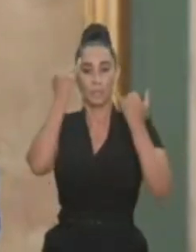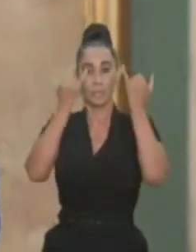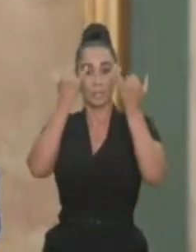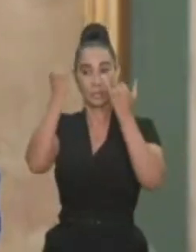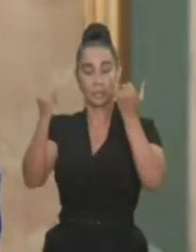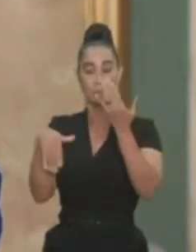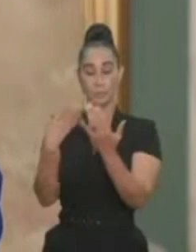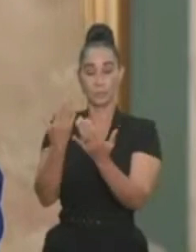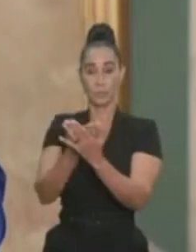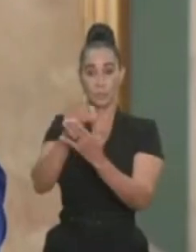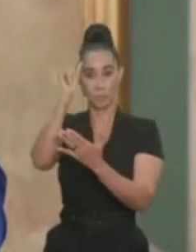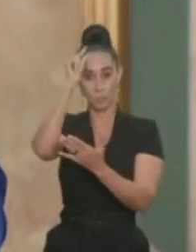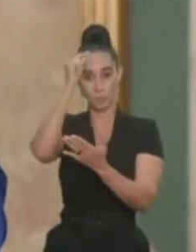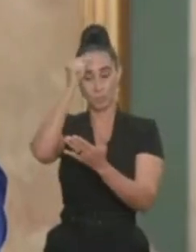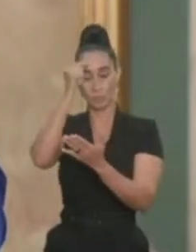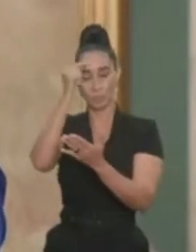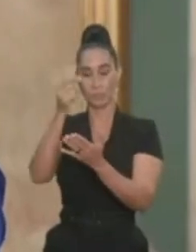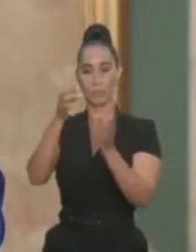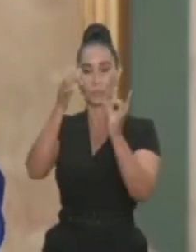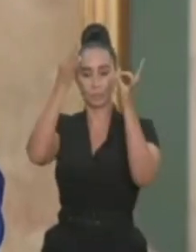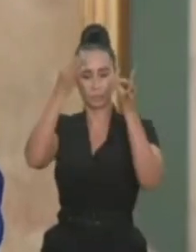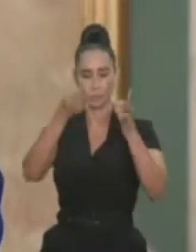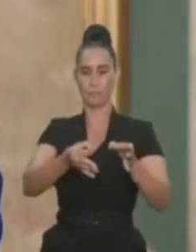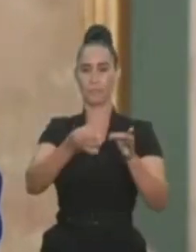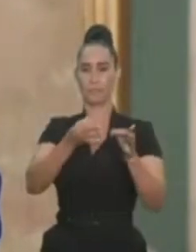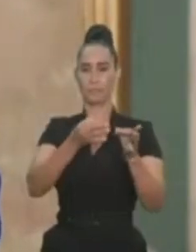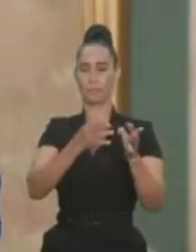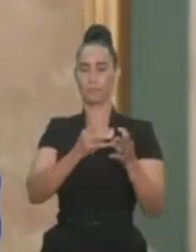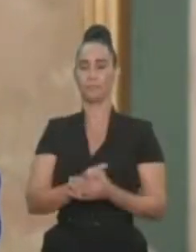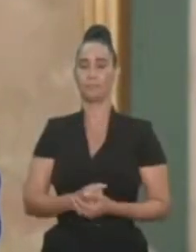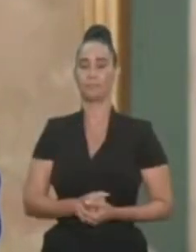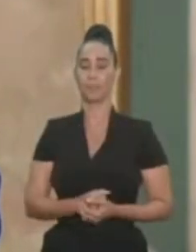llegamos al gobierno era de hacer las cosas diferentes.